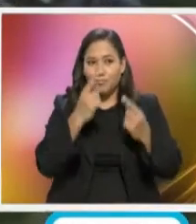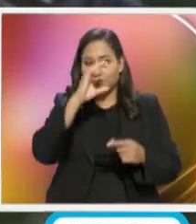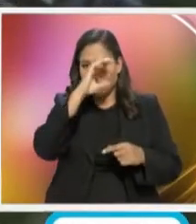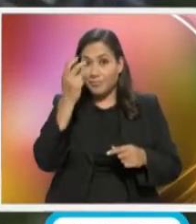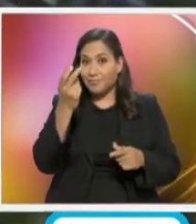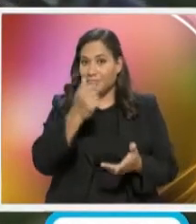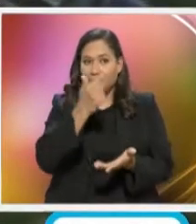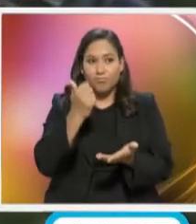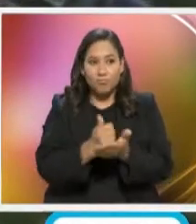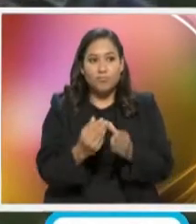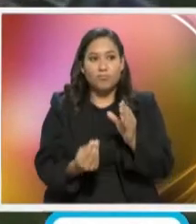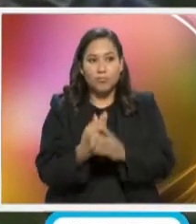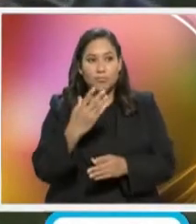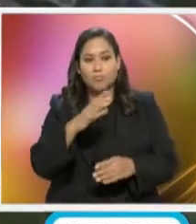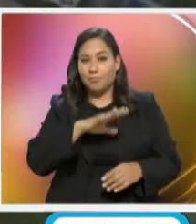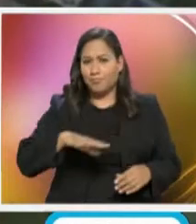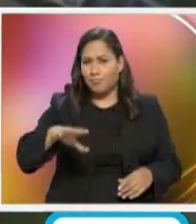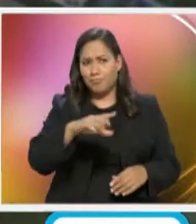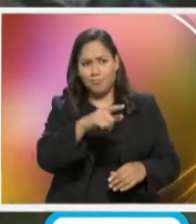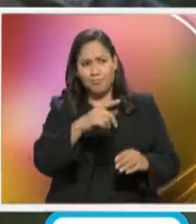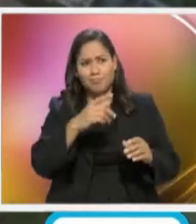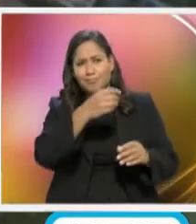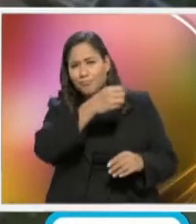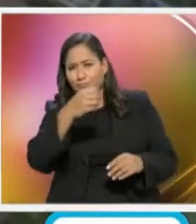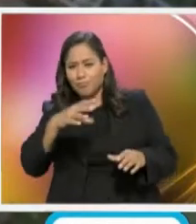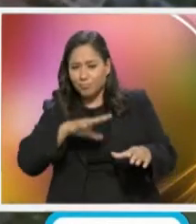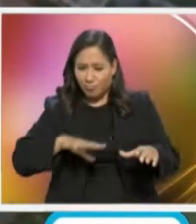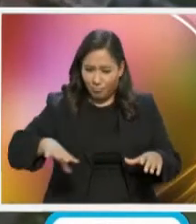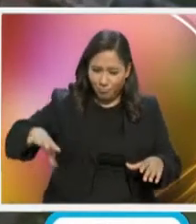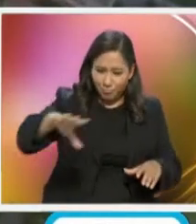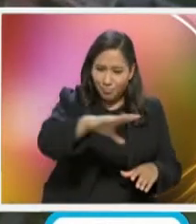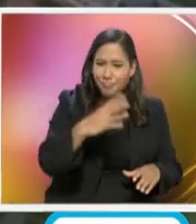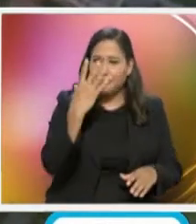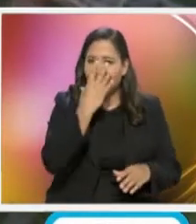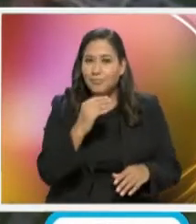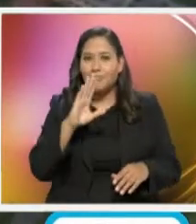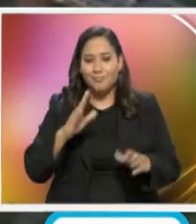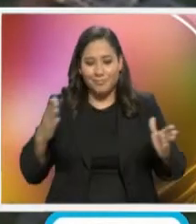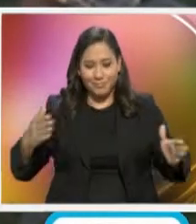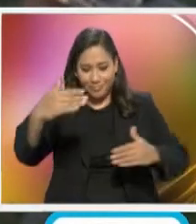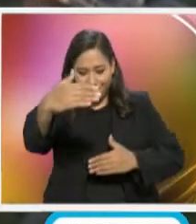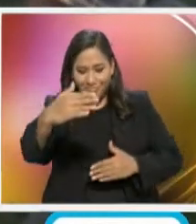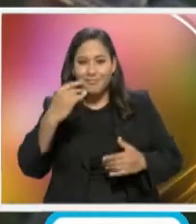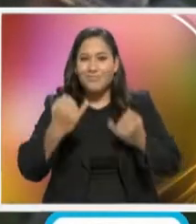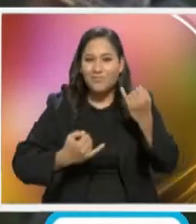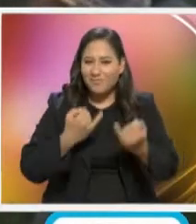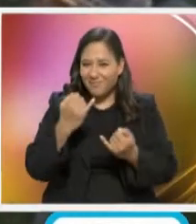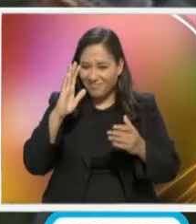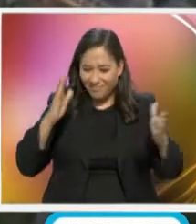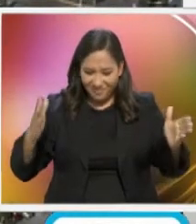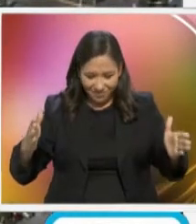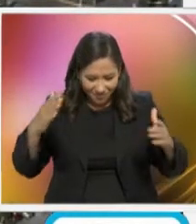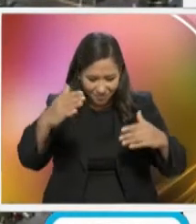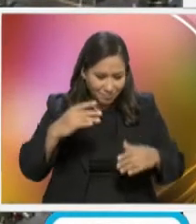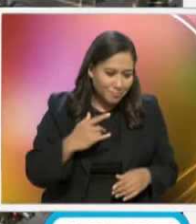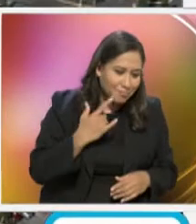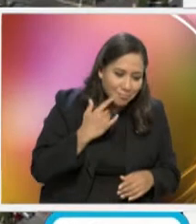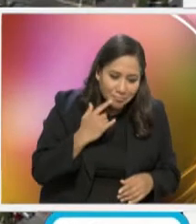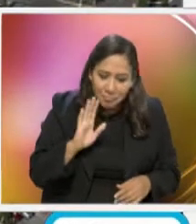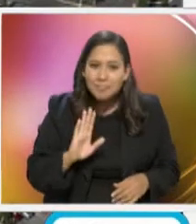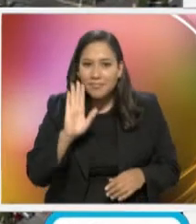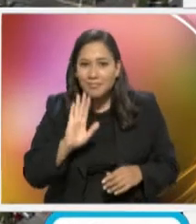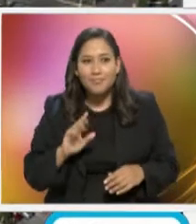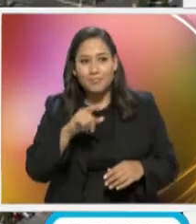de estas ciudades. Ah, mira. Nada más Ahí está. el orden, el urbanismo, hasta parecen maquetas o de estos juguetes. con Sí, muñequitos, increíble, ¿no? Sí.